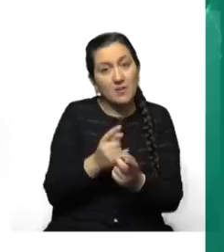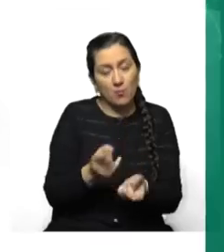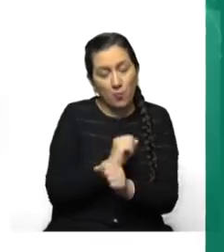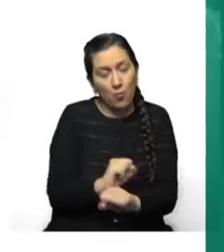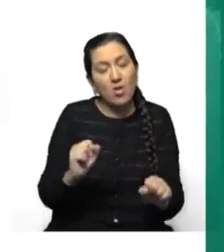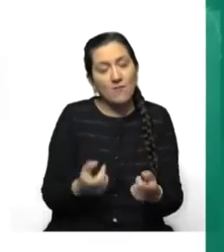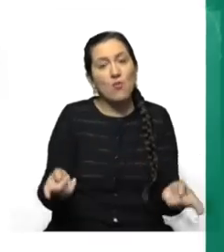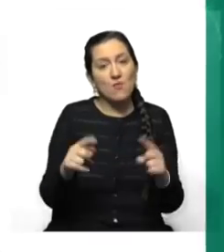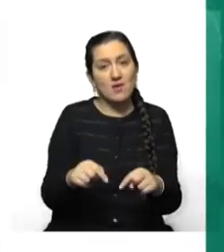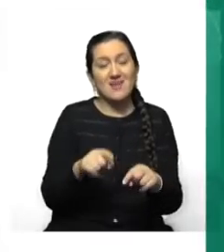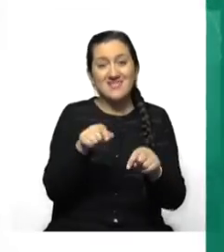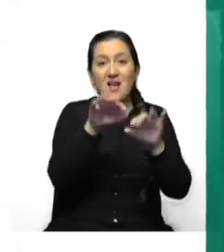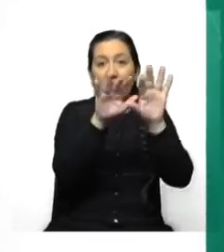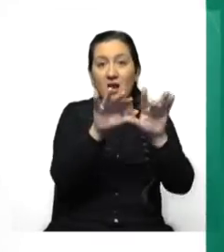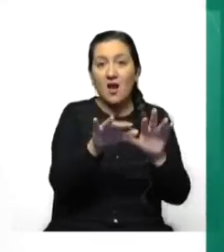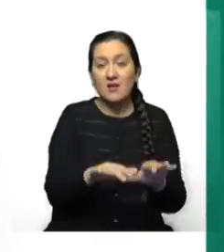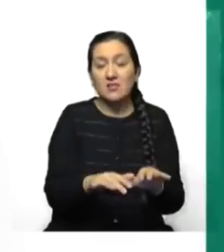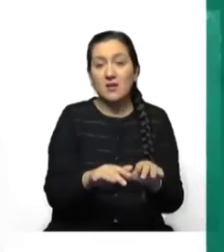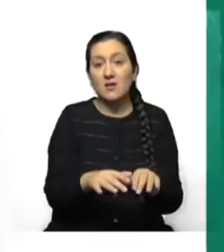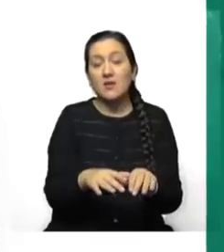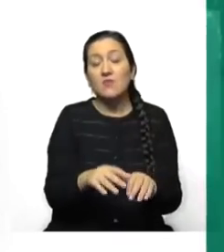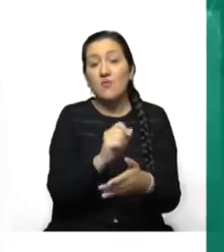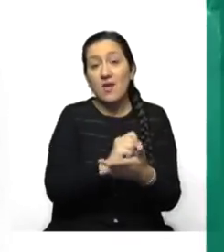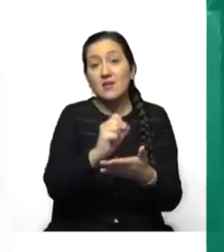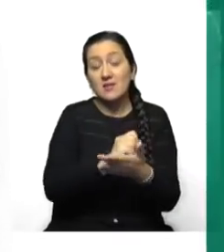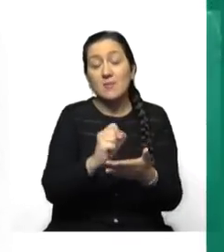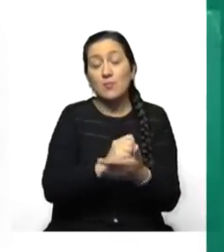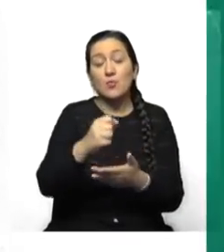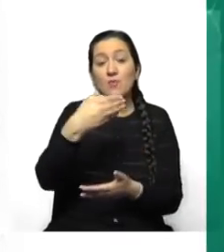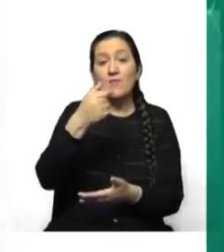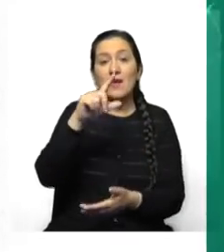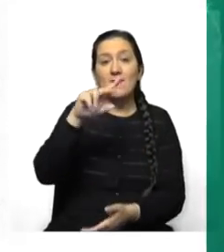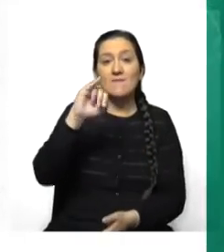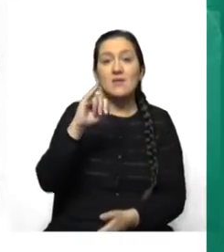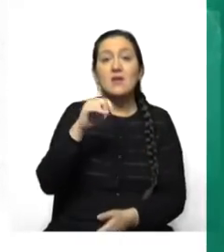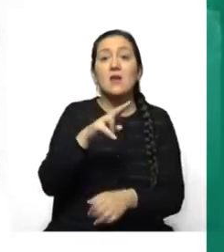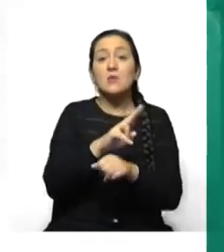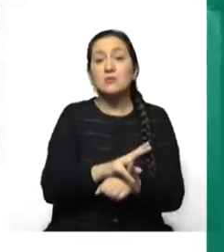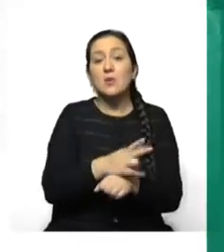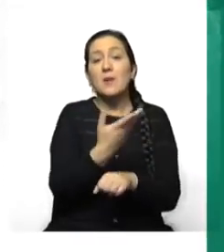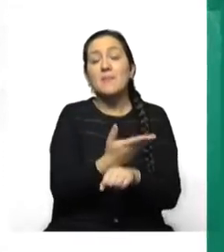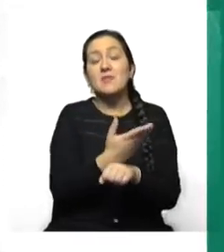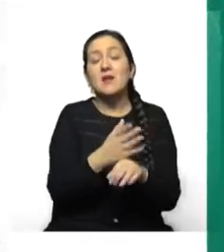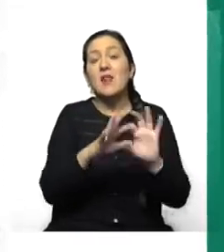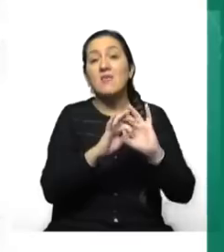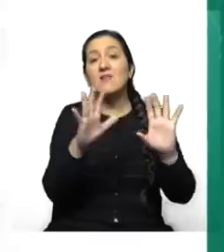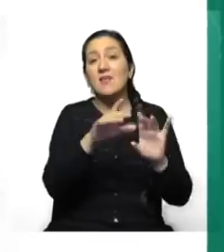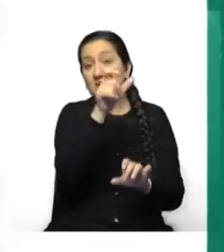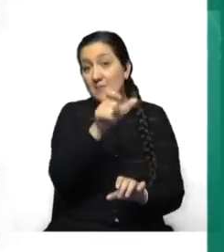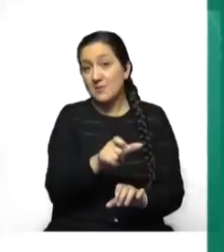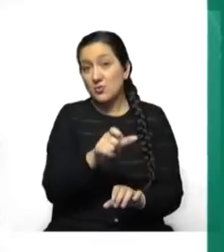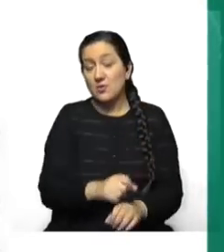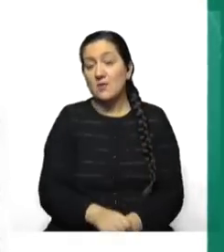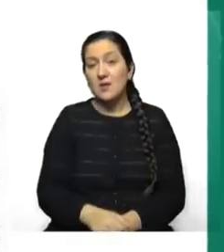la carta fue escrita a pedido del abogado de marceta Alejandro balbi y fue usada para solicitar la libertad del narcotraficante